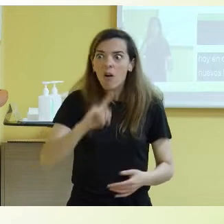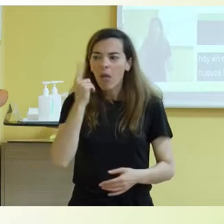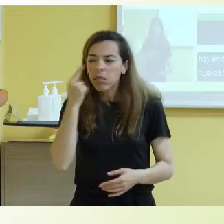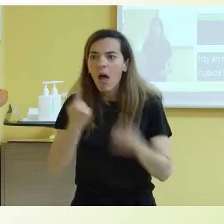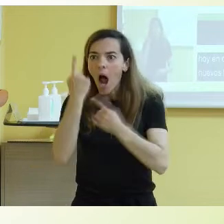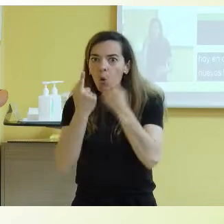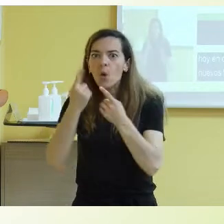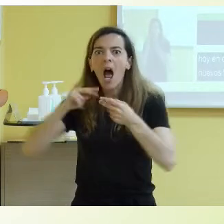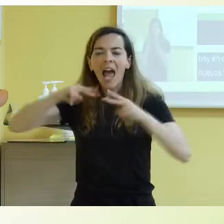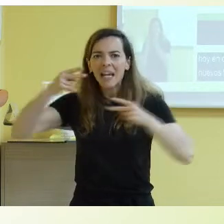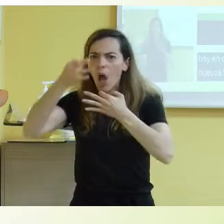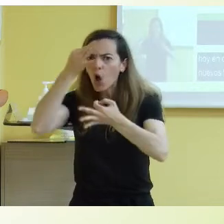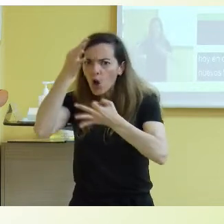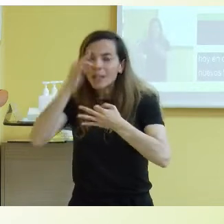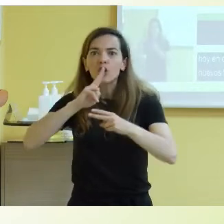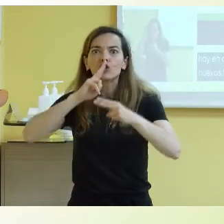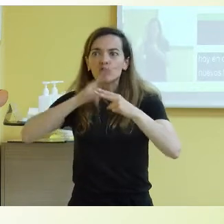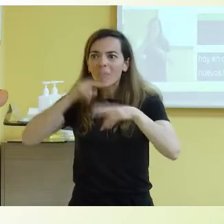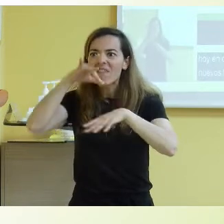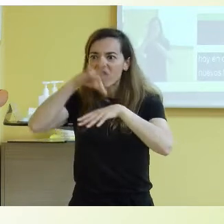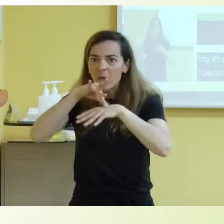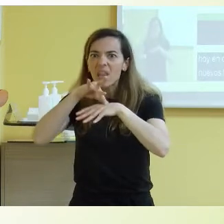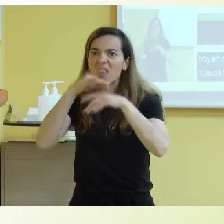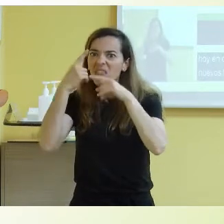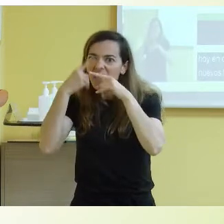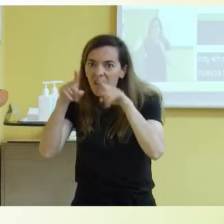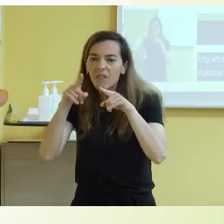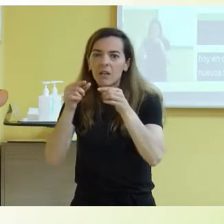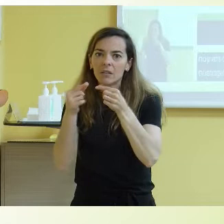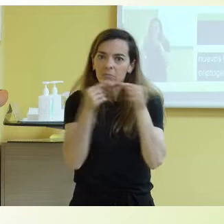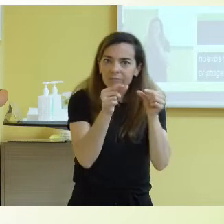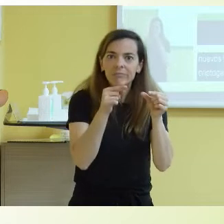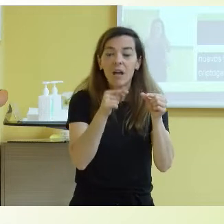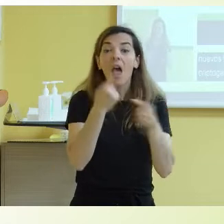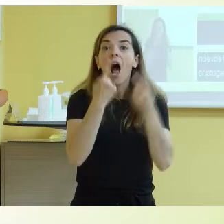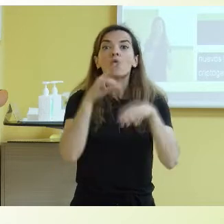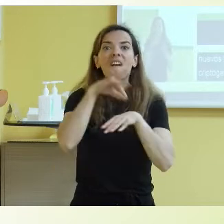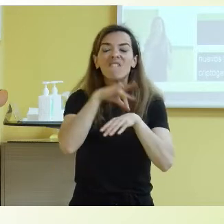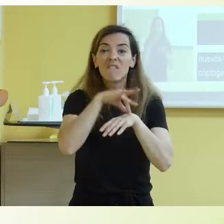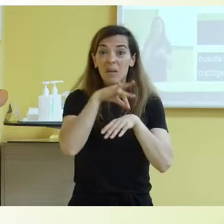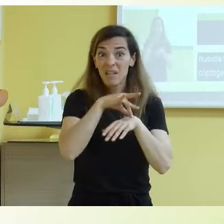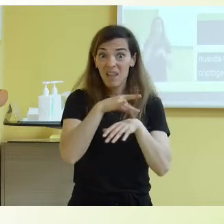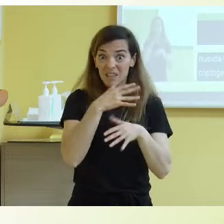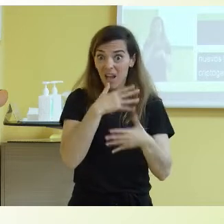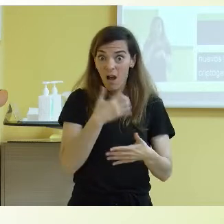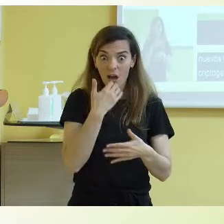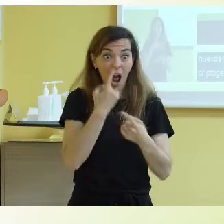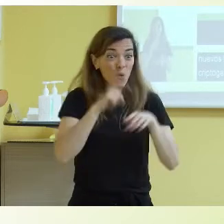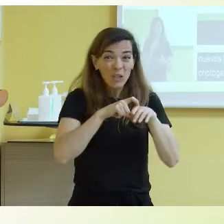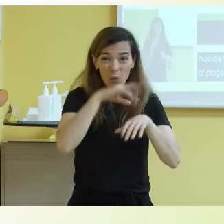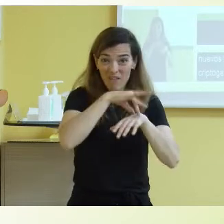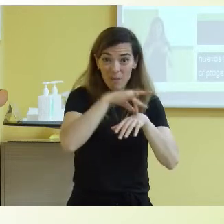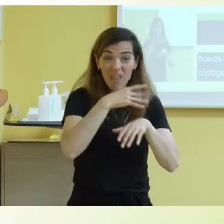que podemos poner nombre de enfermedades. Incluso ahora mismo las enfermedades, básicamente, en algún tipo de enfermedad